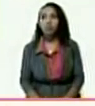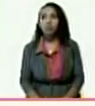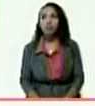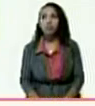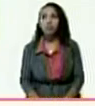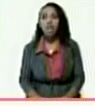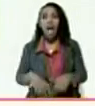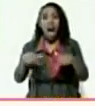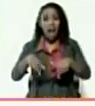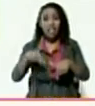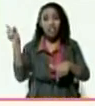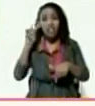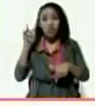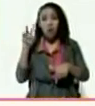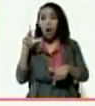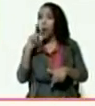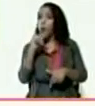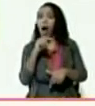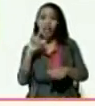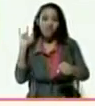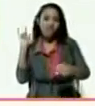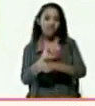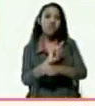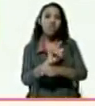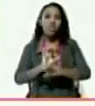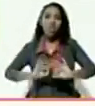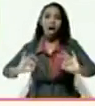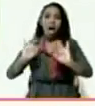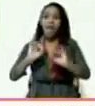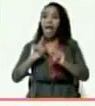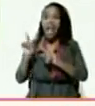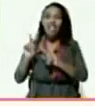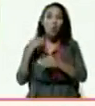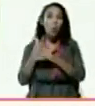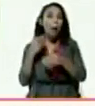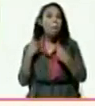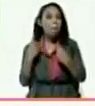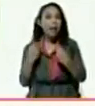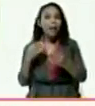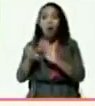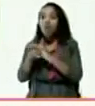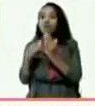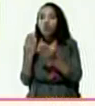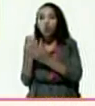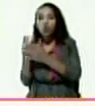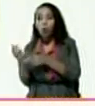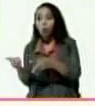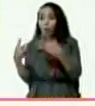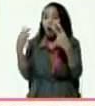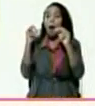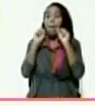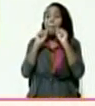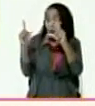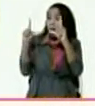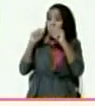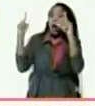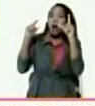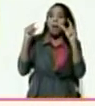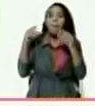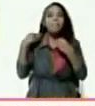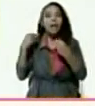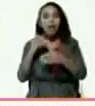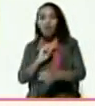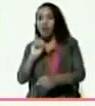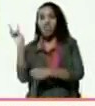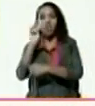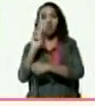Aquí en Venezuela no engaña a nadie, eso es para el mundo, para que el mundo saque los colectivos en Venezuela, mandados